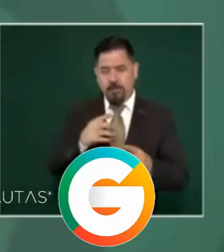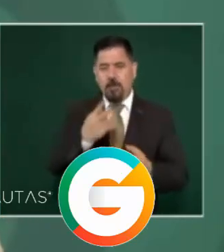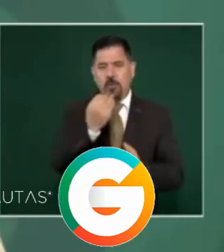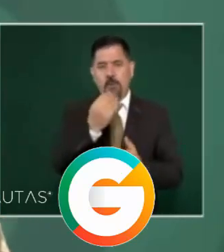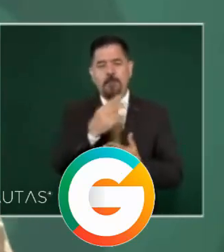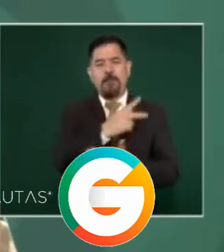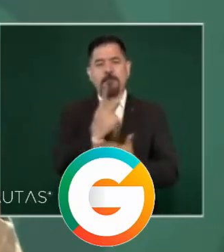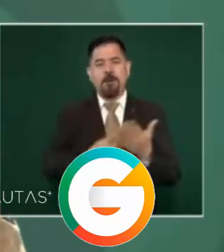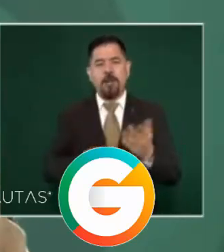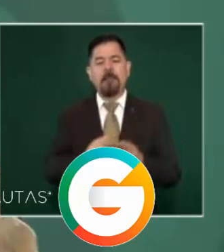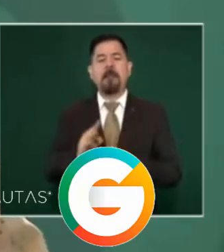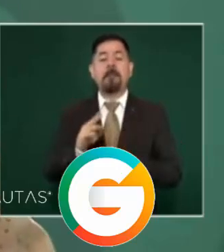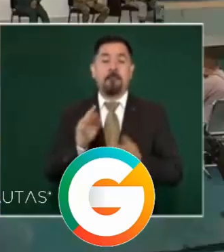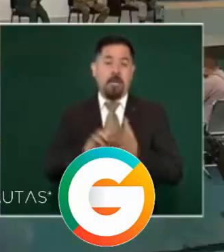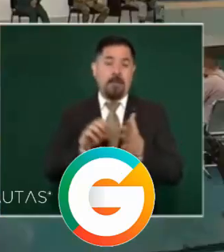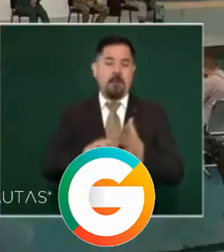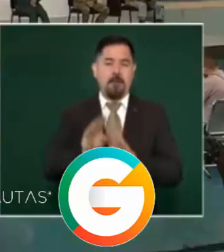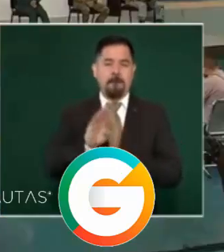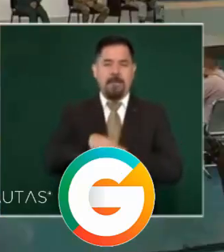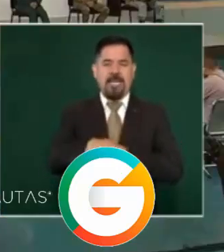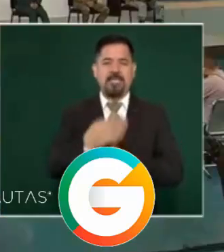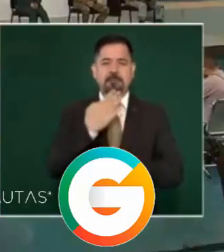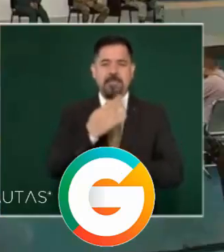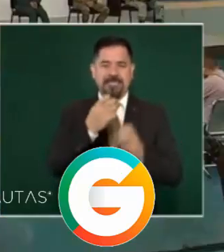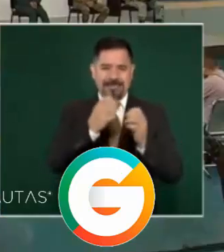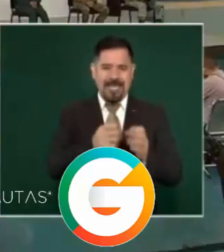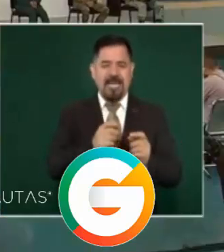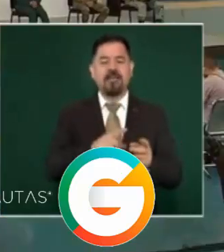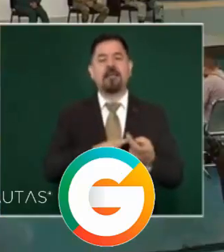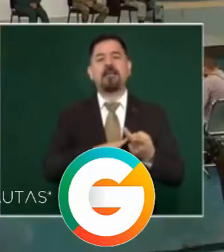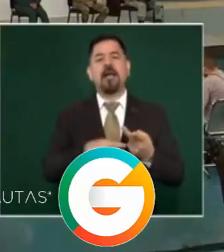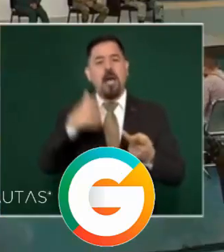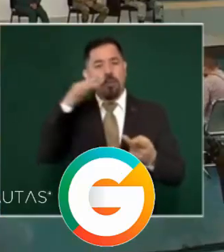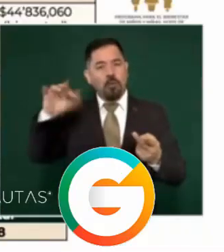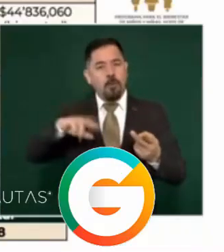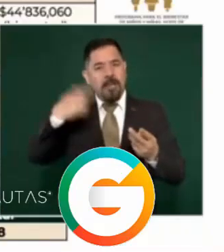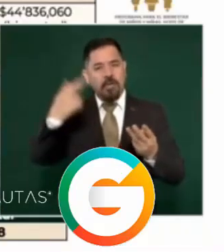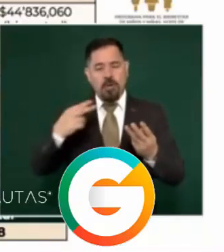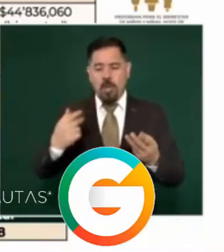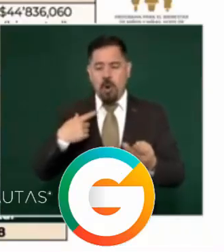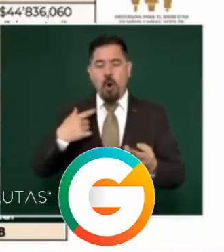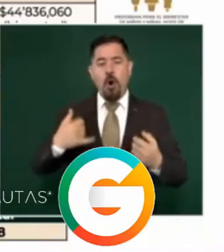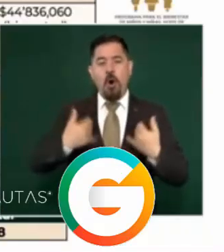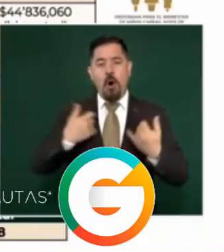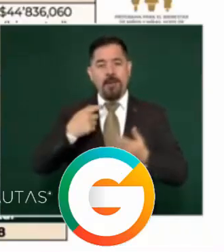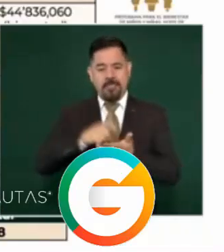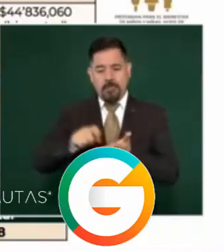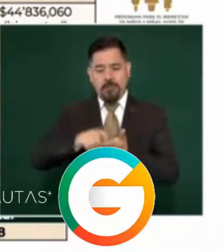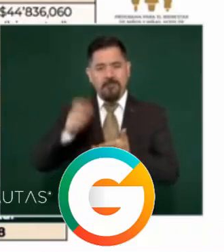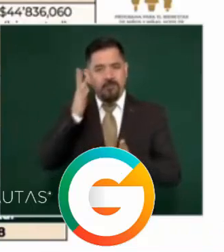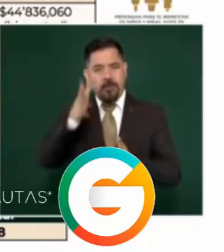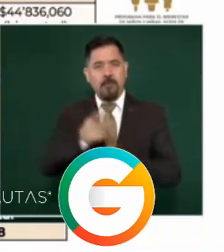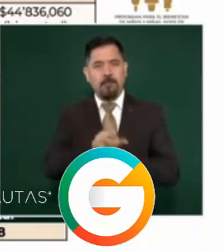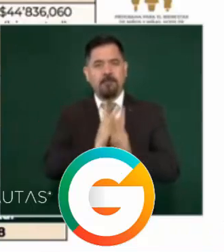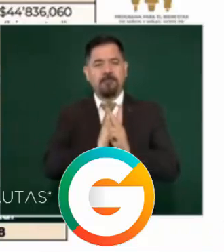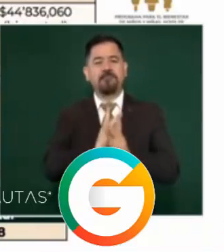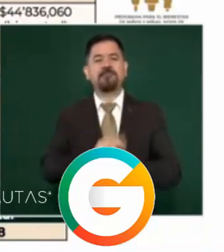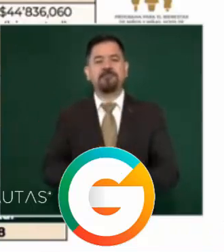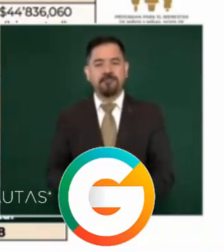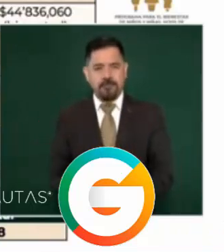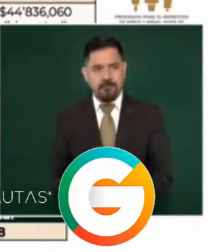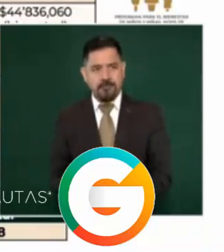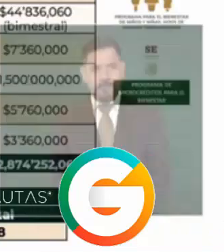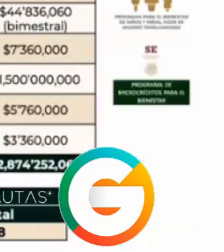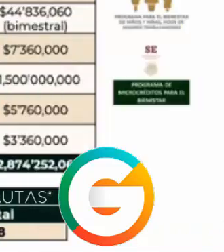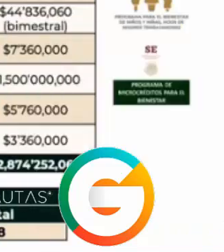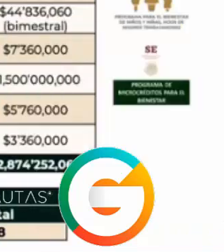ellos becas para el bienestar, adultos mayores, jóvenes construyendo el futuro, créditos a la palabra, jóvenes escribiendo el futuro,